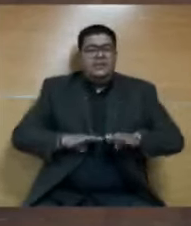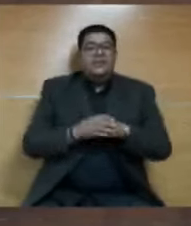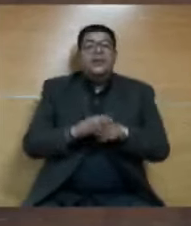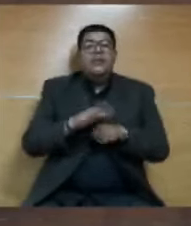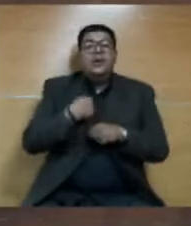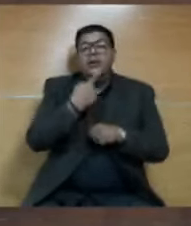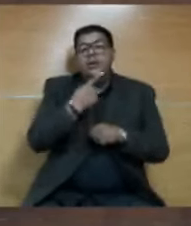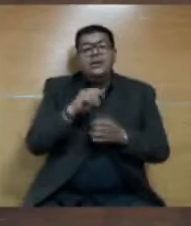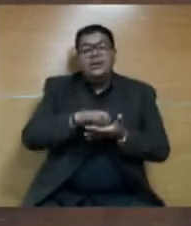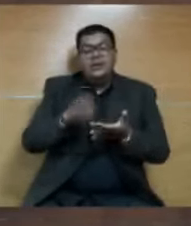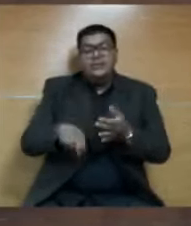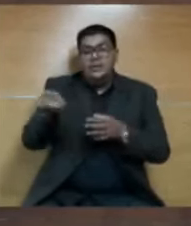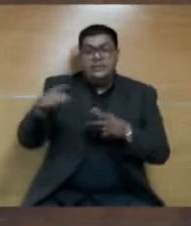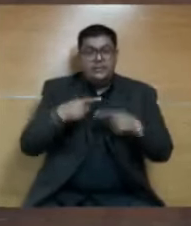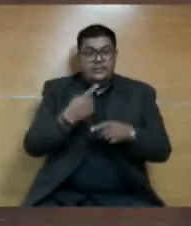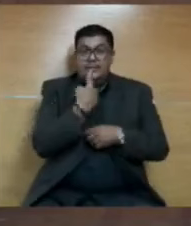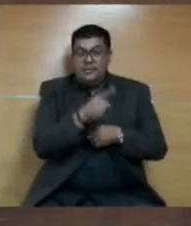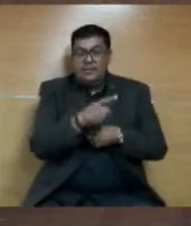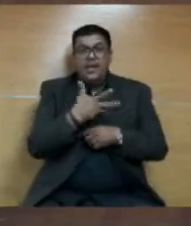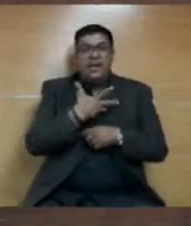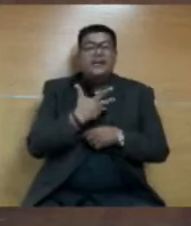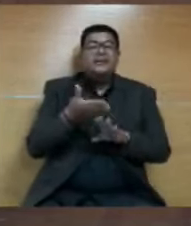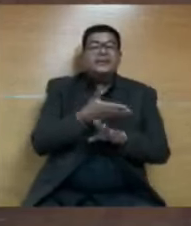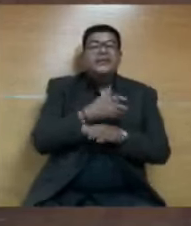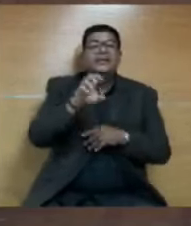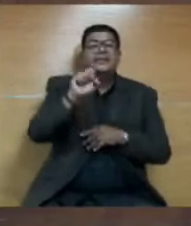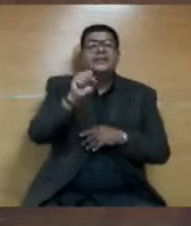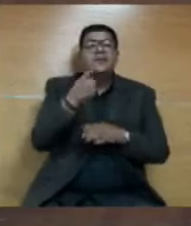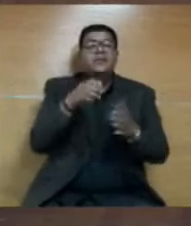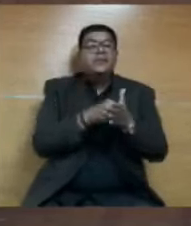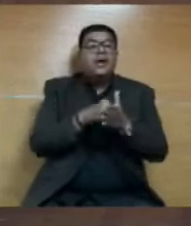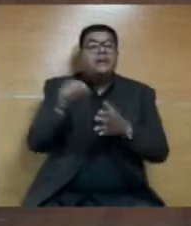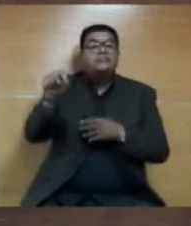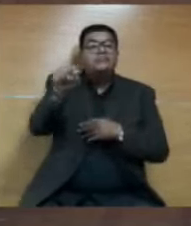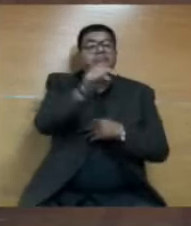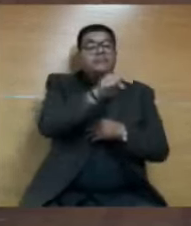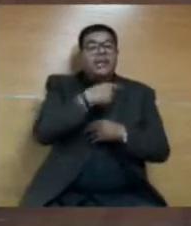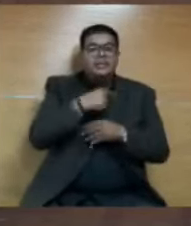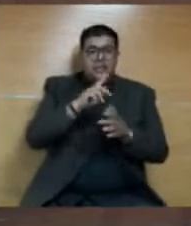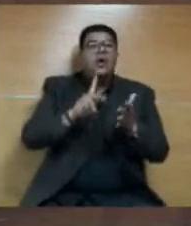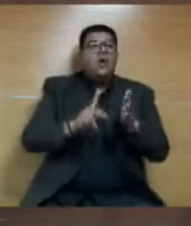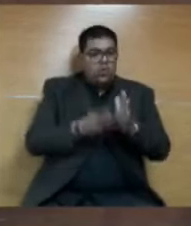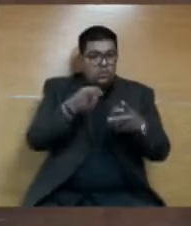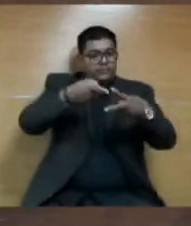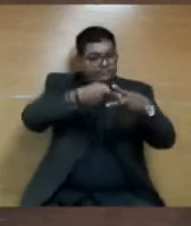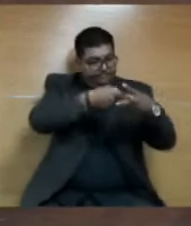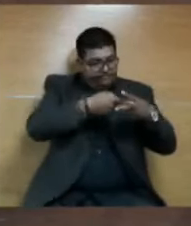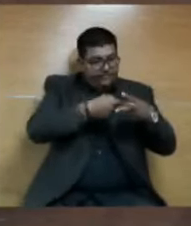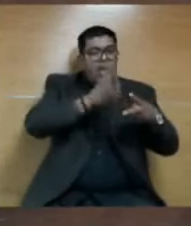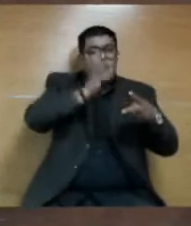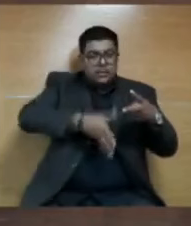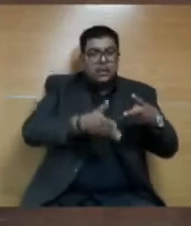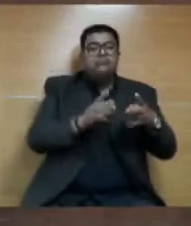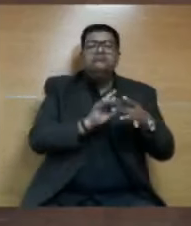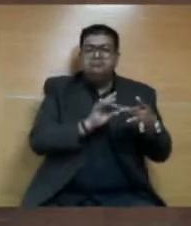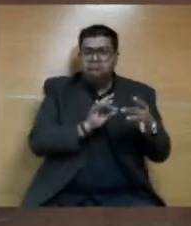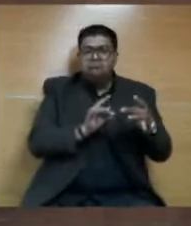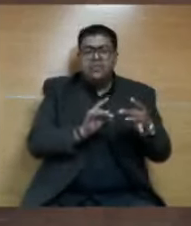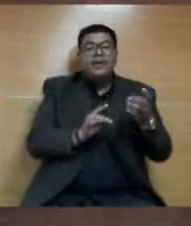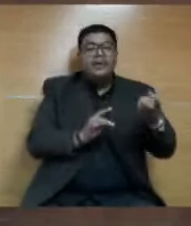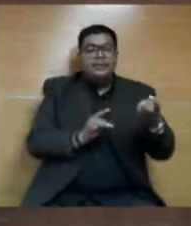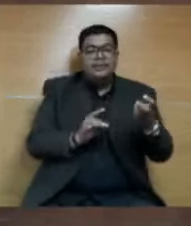pues omite considerar la parte actora que en 61 casillas se recompuso el cómputo por el tribunal local, de manera que la votación conforme